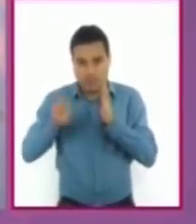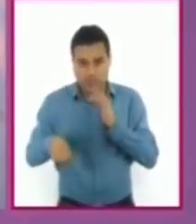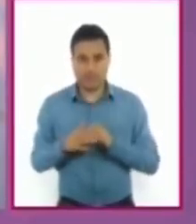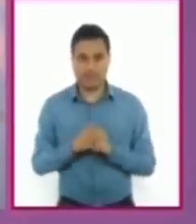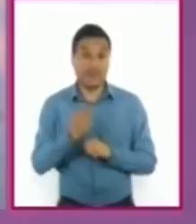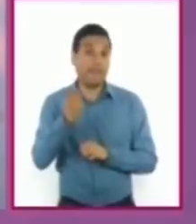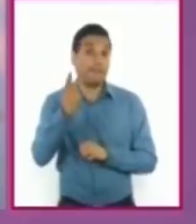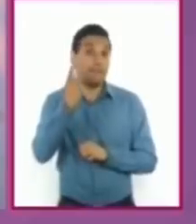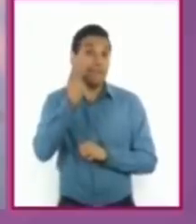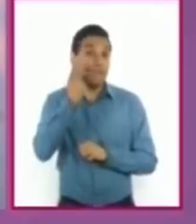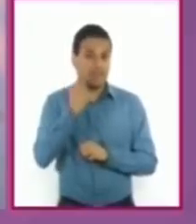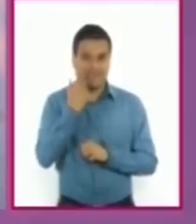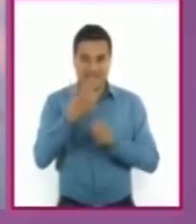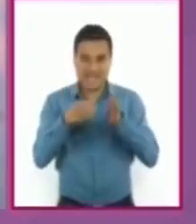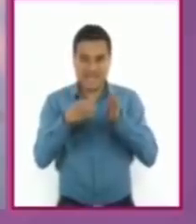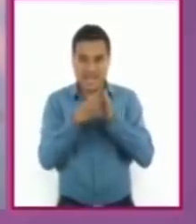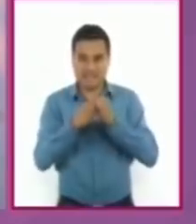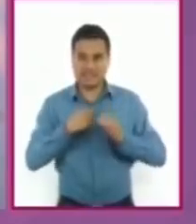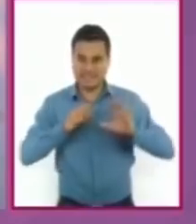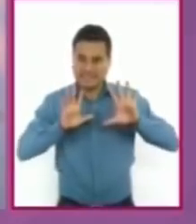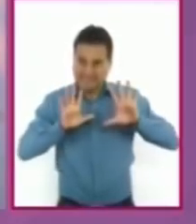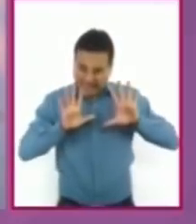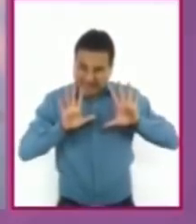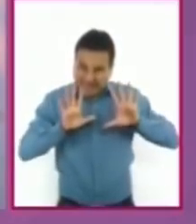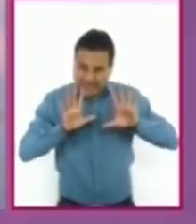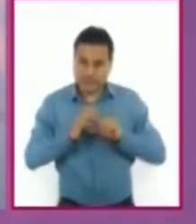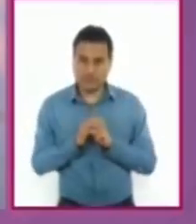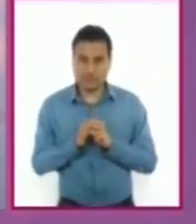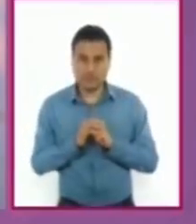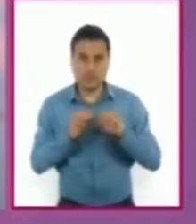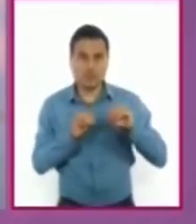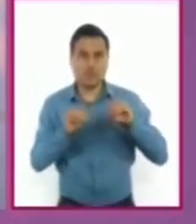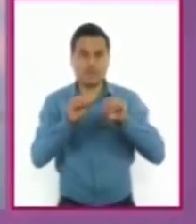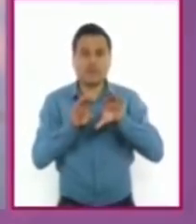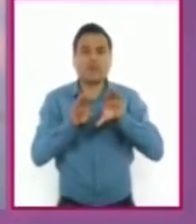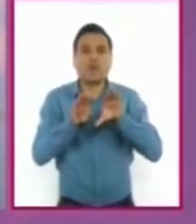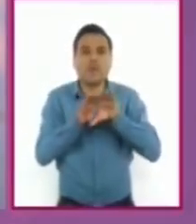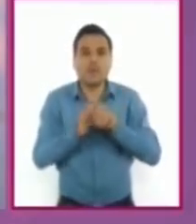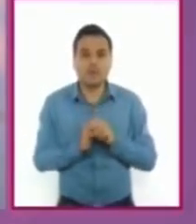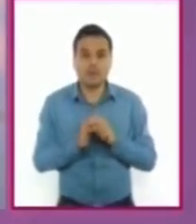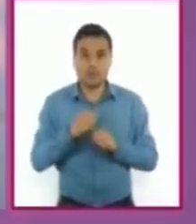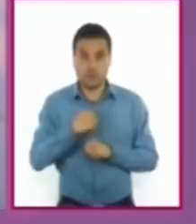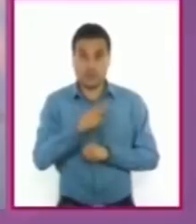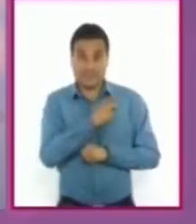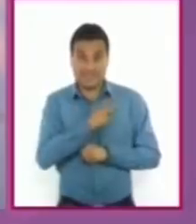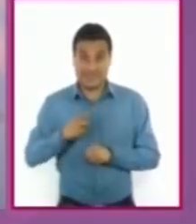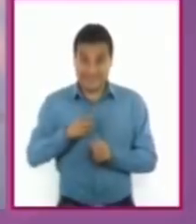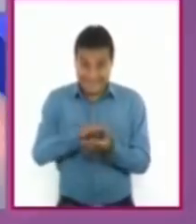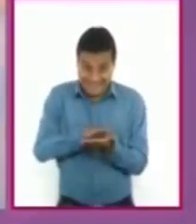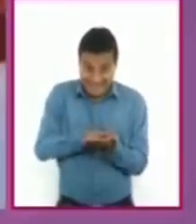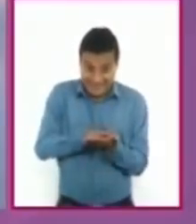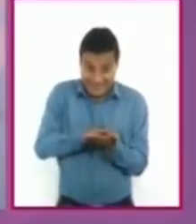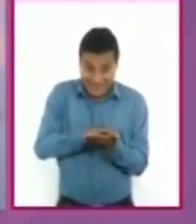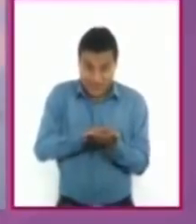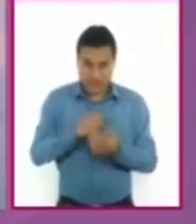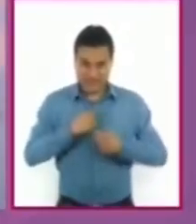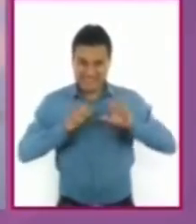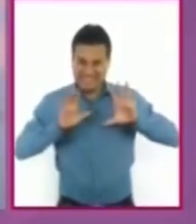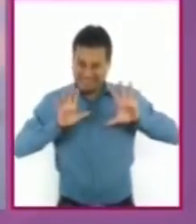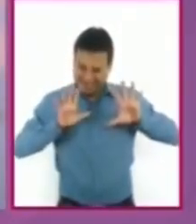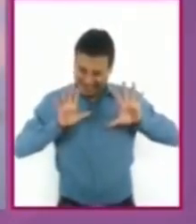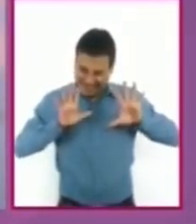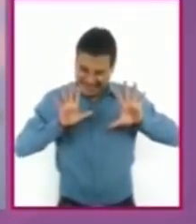encuentra en el piso, para lograr moverla, primero tendrá que vencer la fuerza de fricción entre este objeto y el suelo.